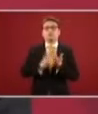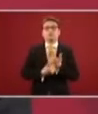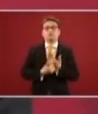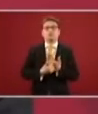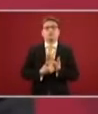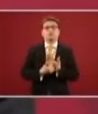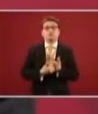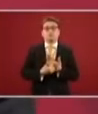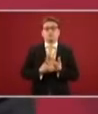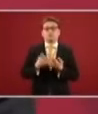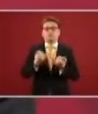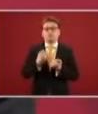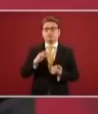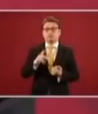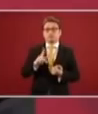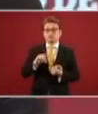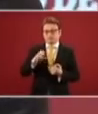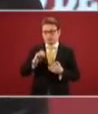pues este es